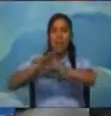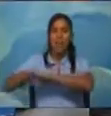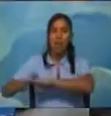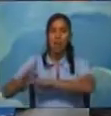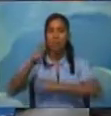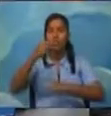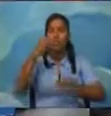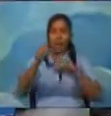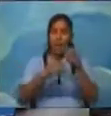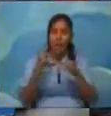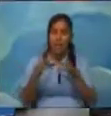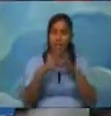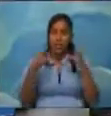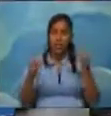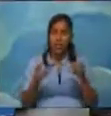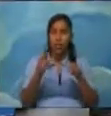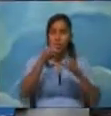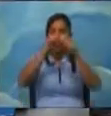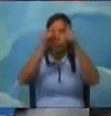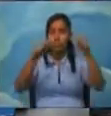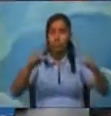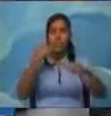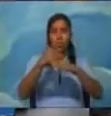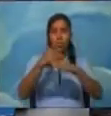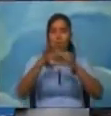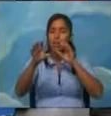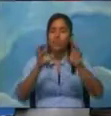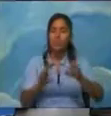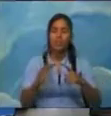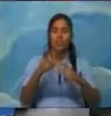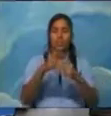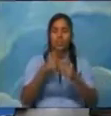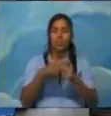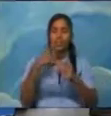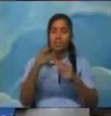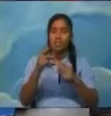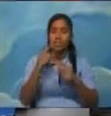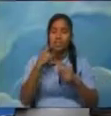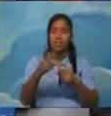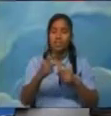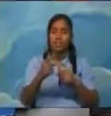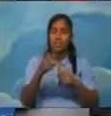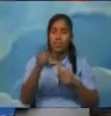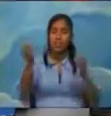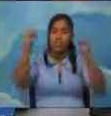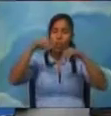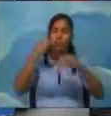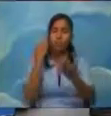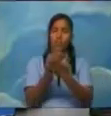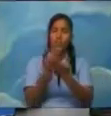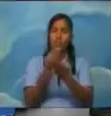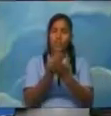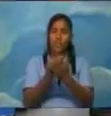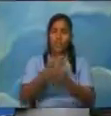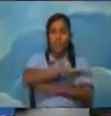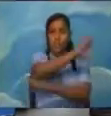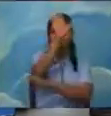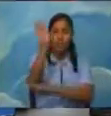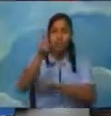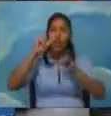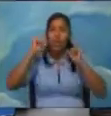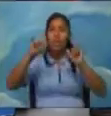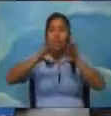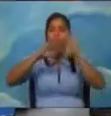esos muñequitos como hacen las naciones, ay, ay, ay. Pongo por testigo al cielo y a